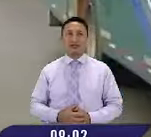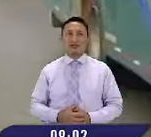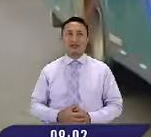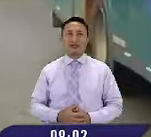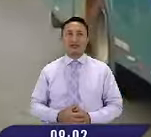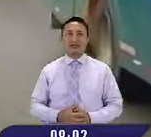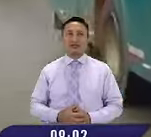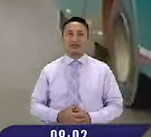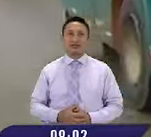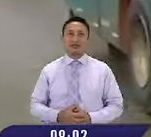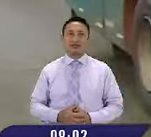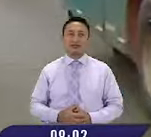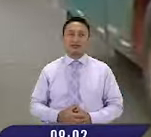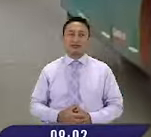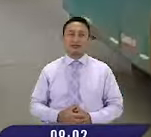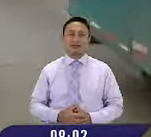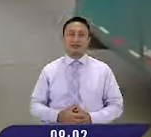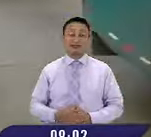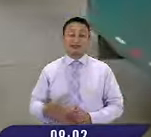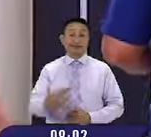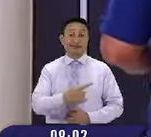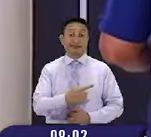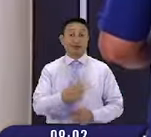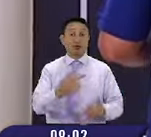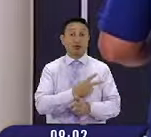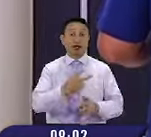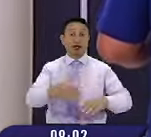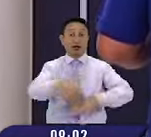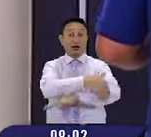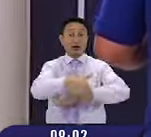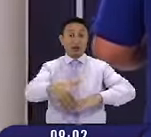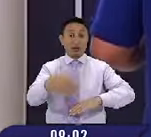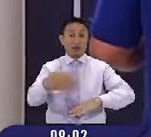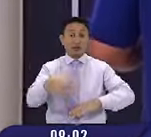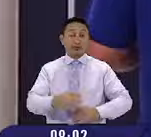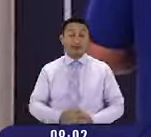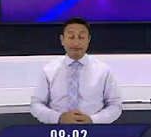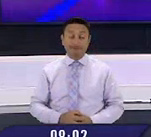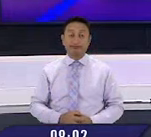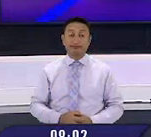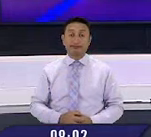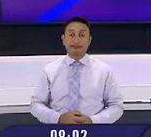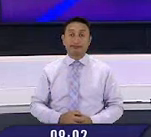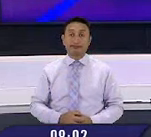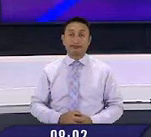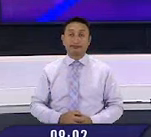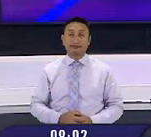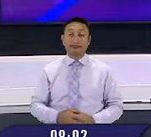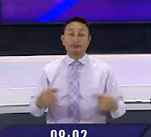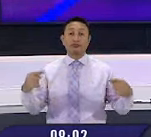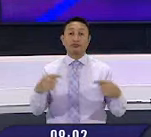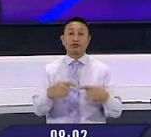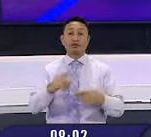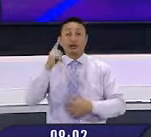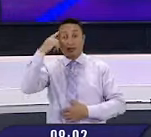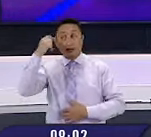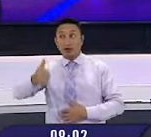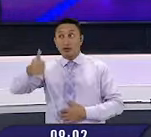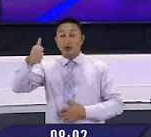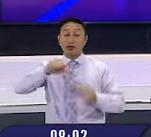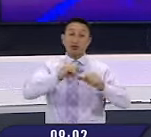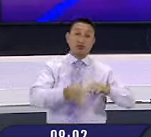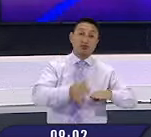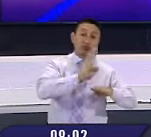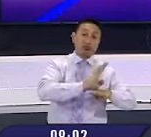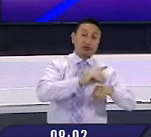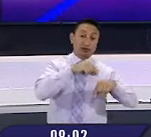criminal desafiante, informó Jorge Escobar. Las pugnas entre el Ejecutivo y el Legislativo